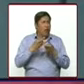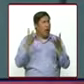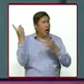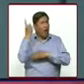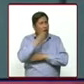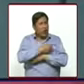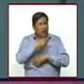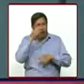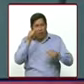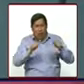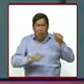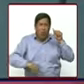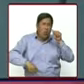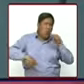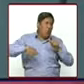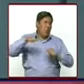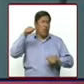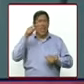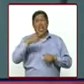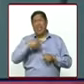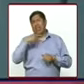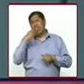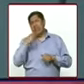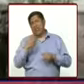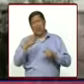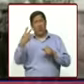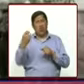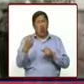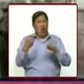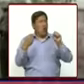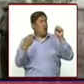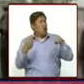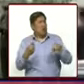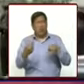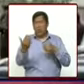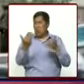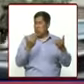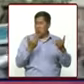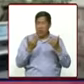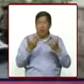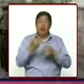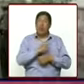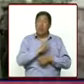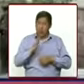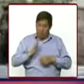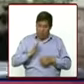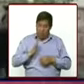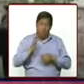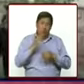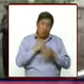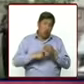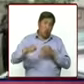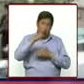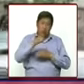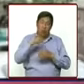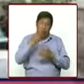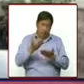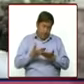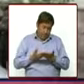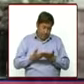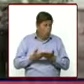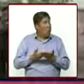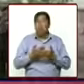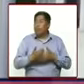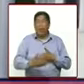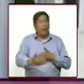días de incertidumbre, a raíz de decisiones de varias salas constitucionales, el Tribunal Supremo confirmó este viernes que las elecciones judiciales